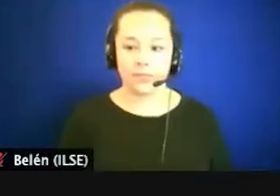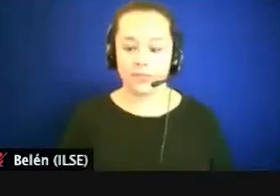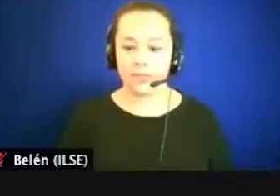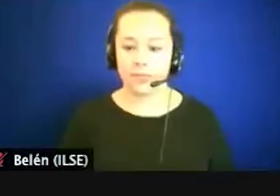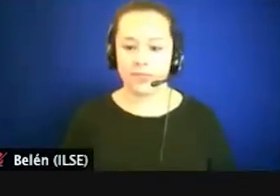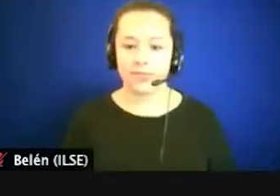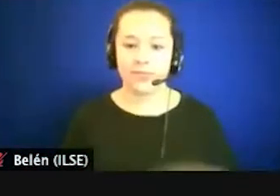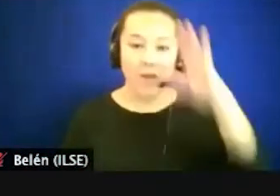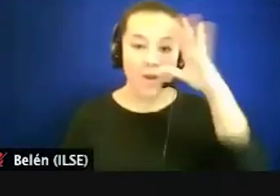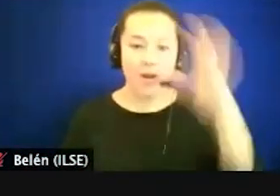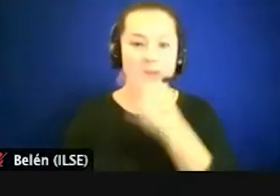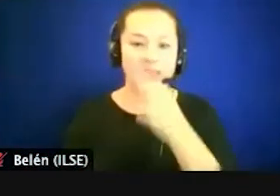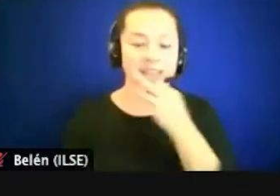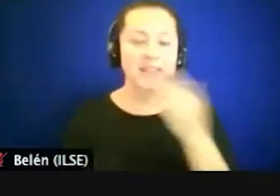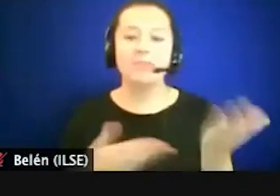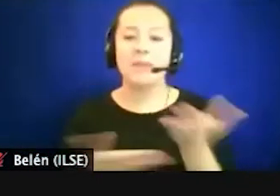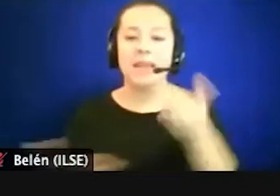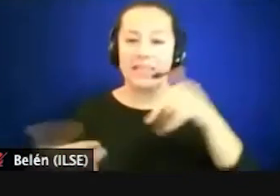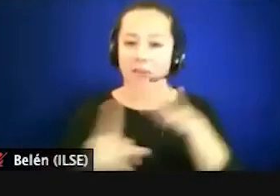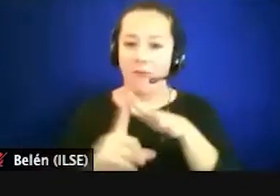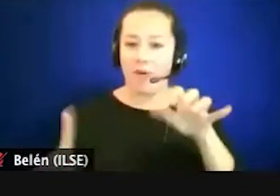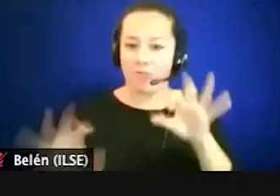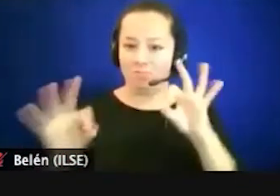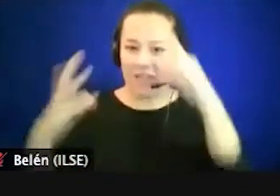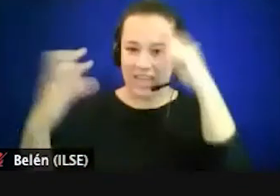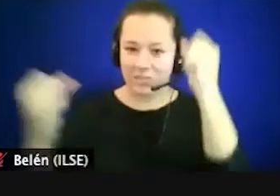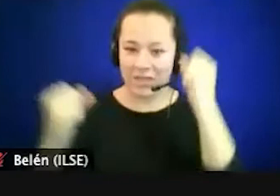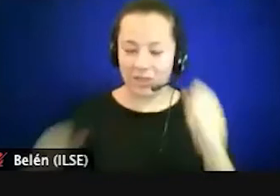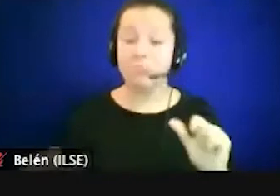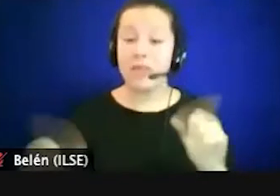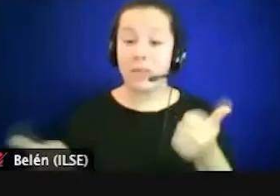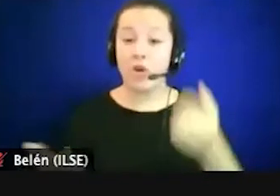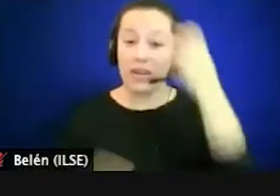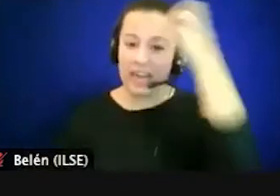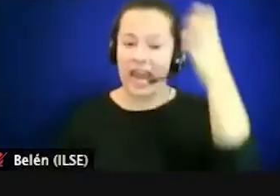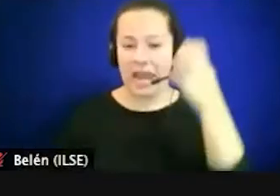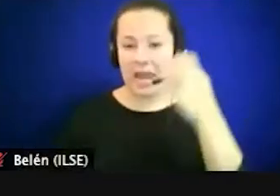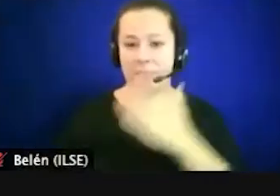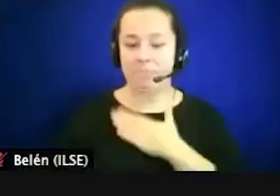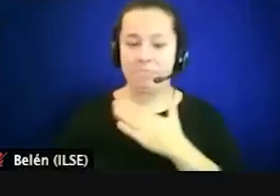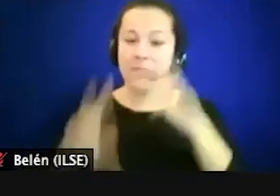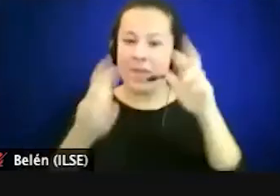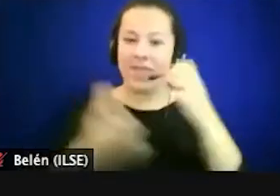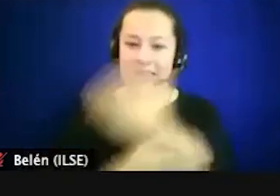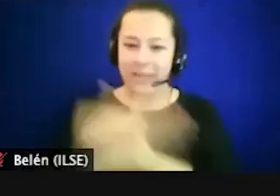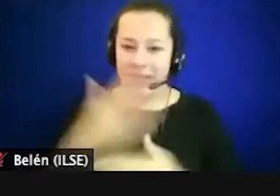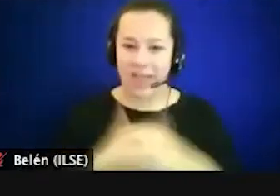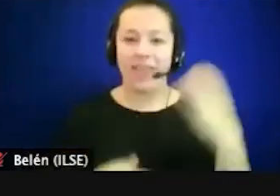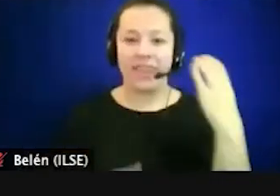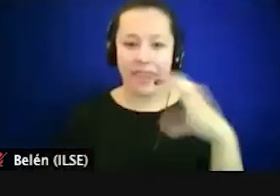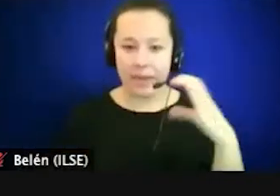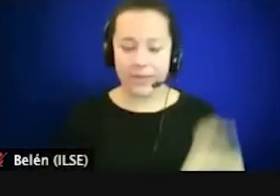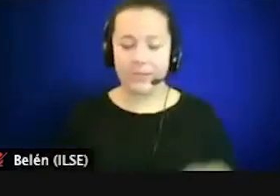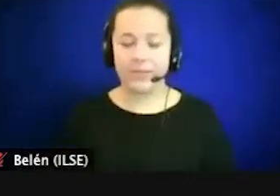Buenas tardes y bienvenidos a este foro de expertos que organizamos con el Real Patronato sobre Discapacidad y el CERMI. Si alguno